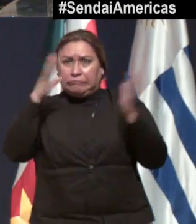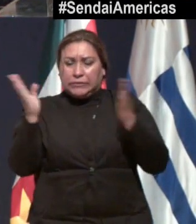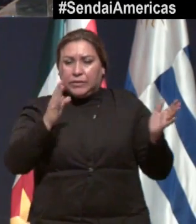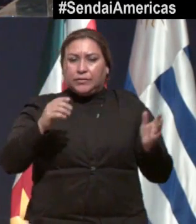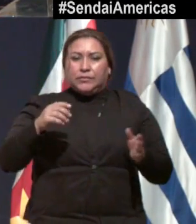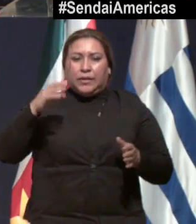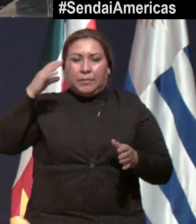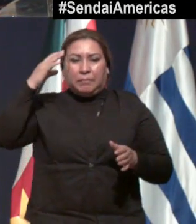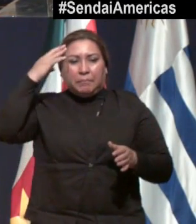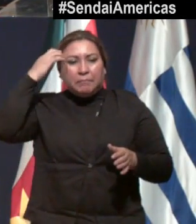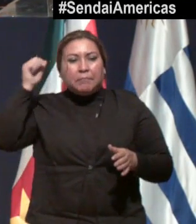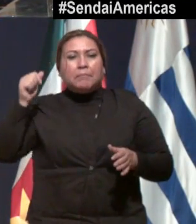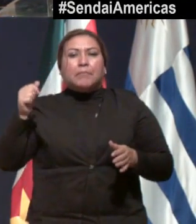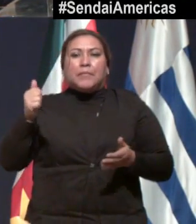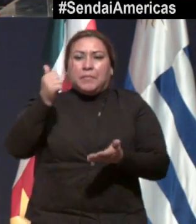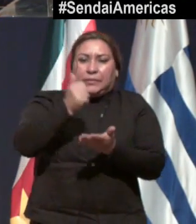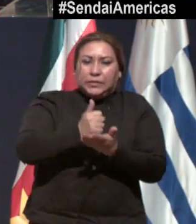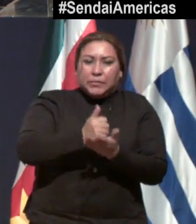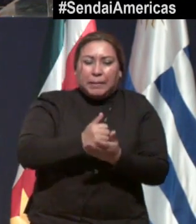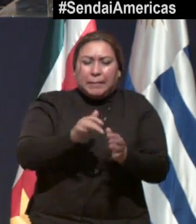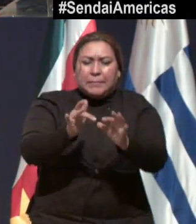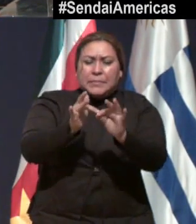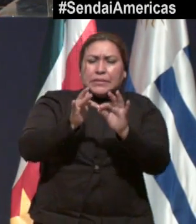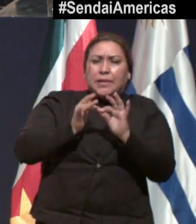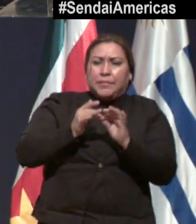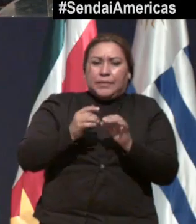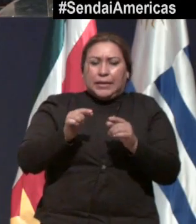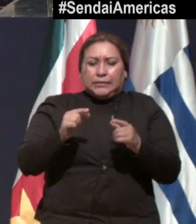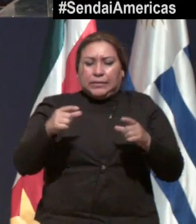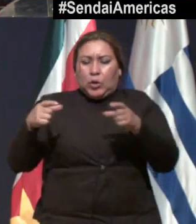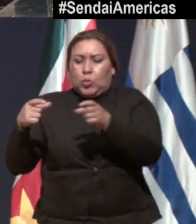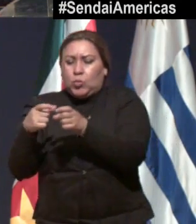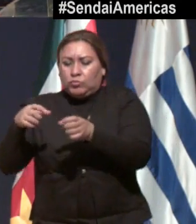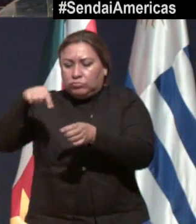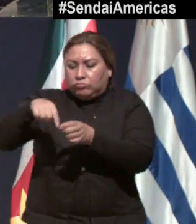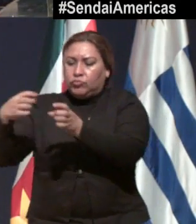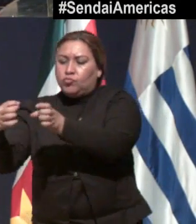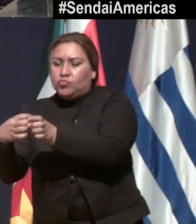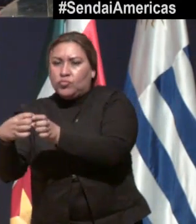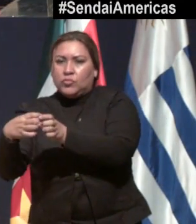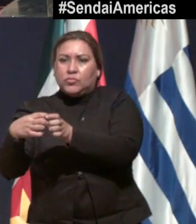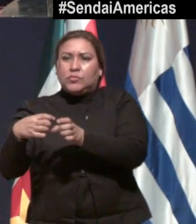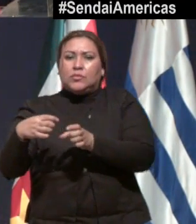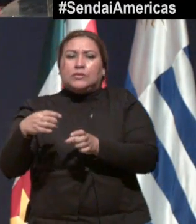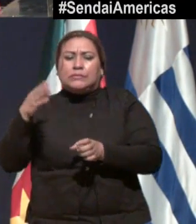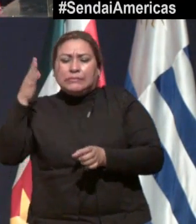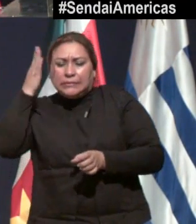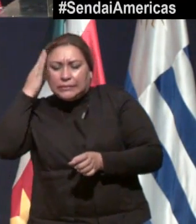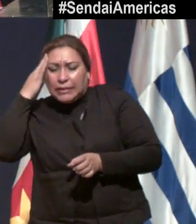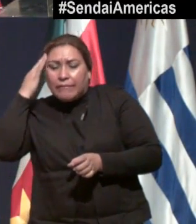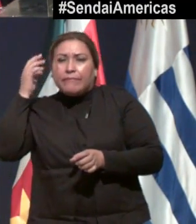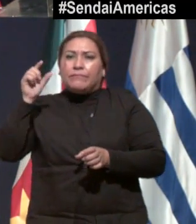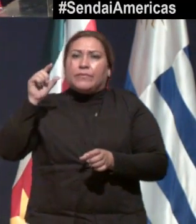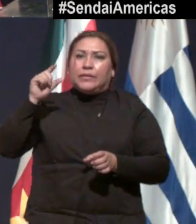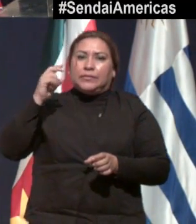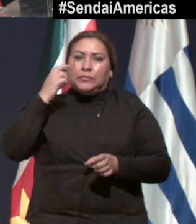implementación del marco de Sendai, y particularmente el panel 1, los retos en el conocimiento del riesgo de desastres para